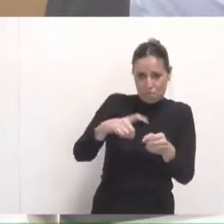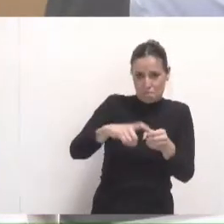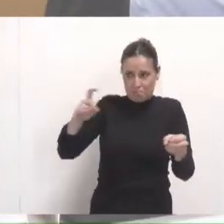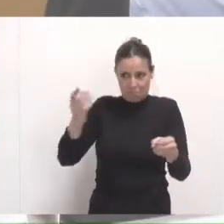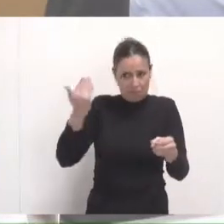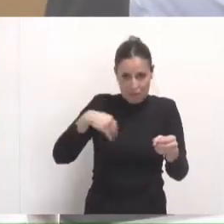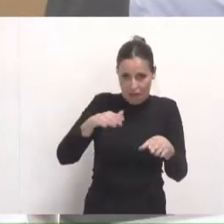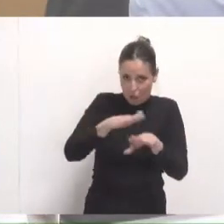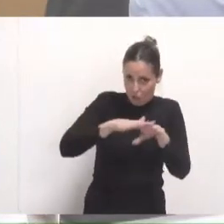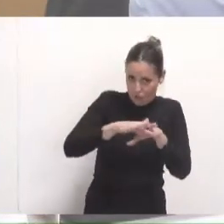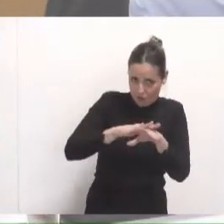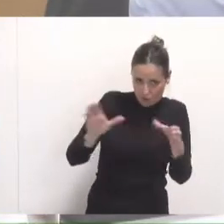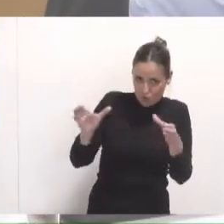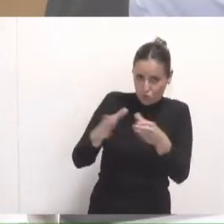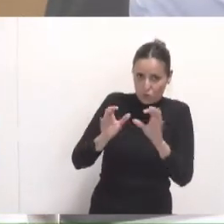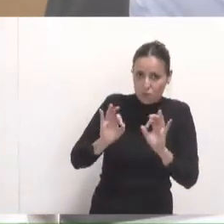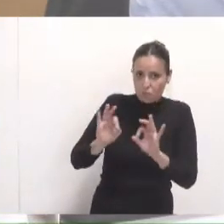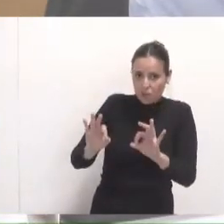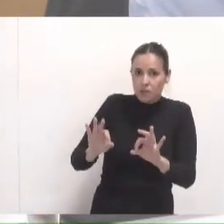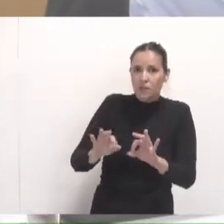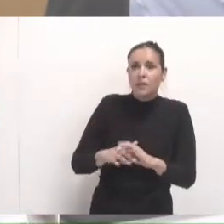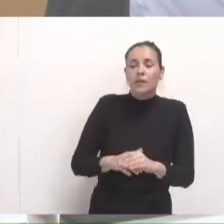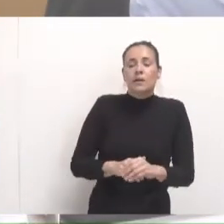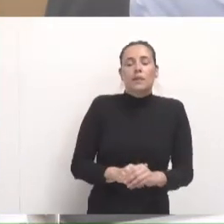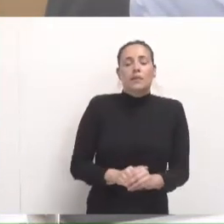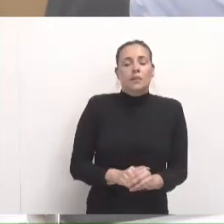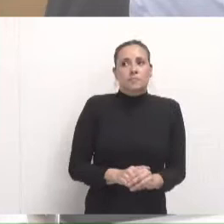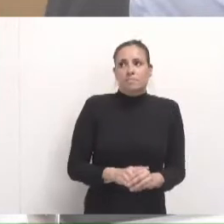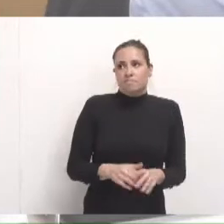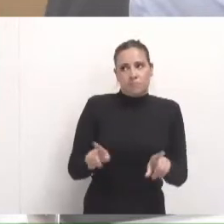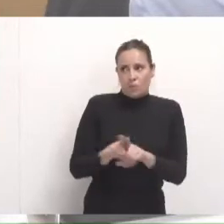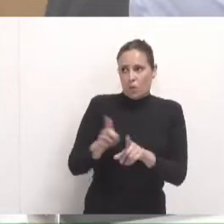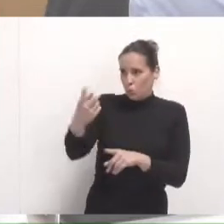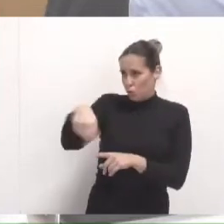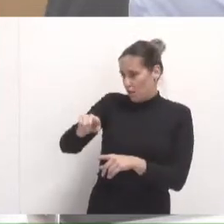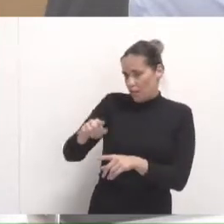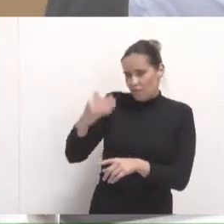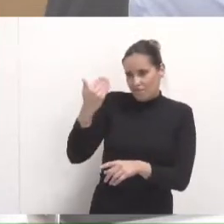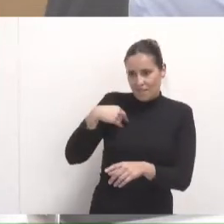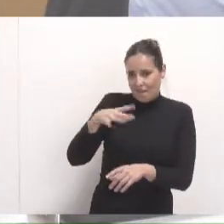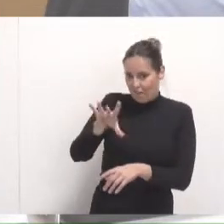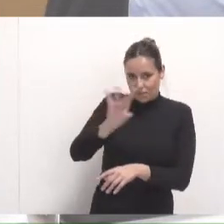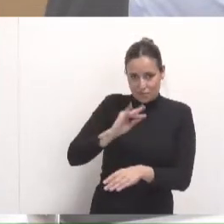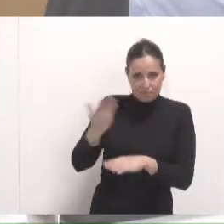segundo porque en el caso suyo además pues ya usted ha optado por presentarse